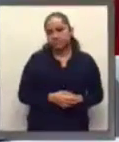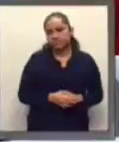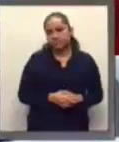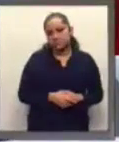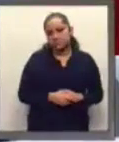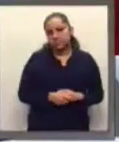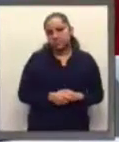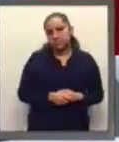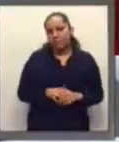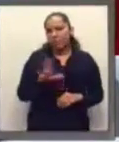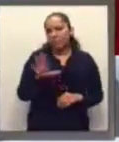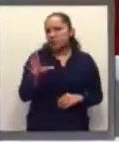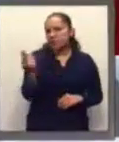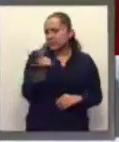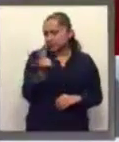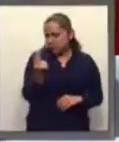Hay que